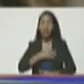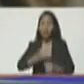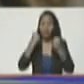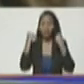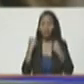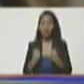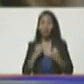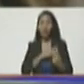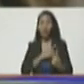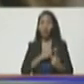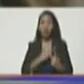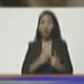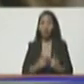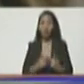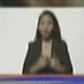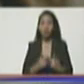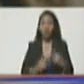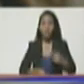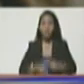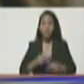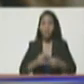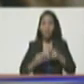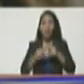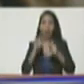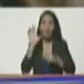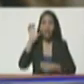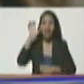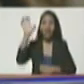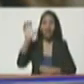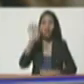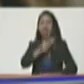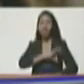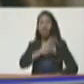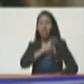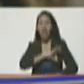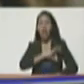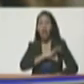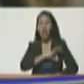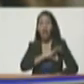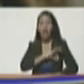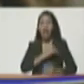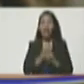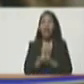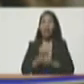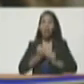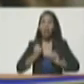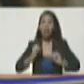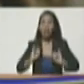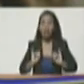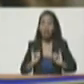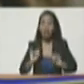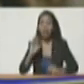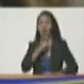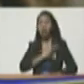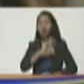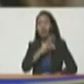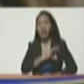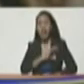voluntad de construir una nación soberana, independiente,